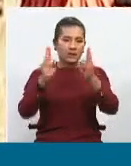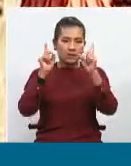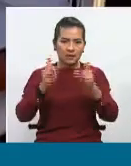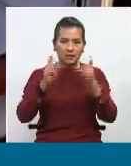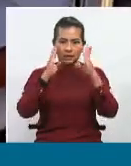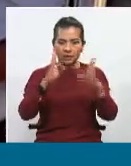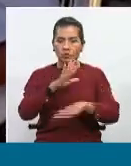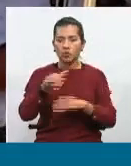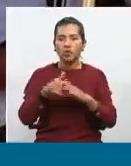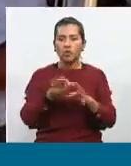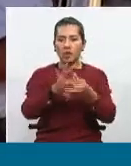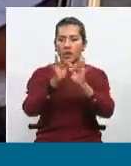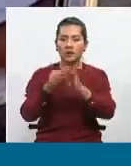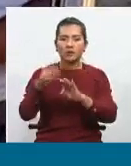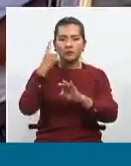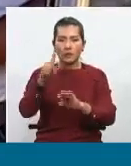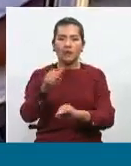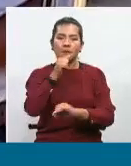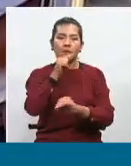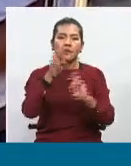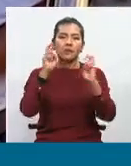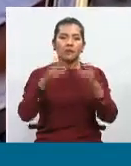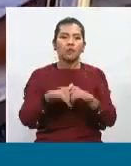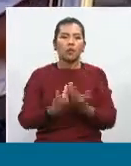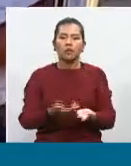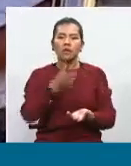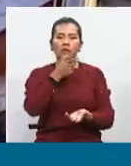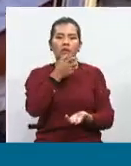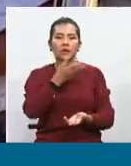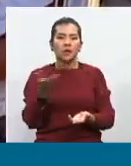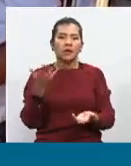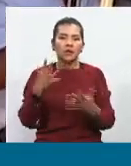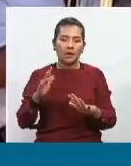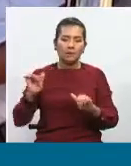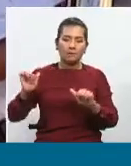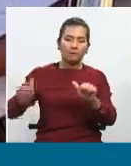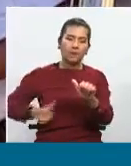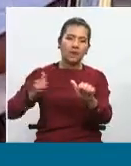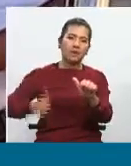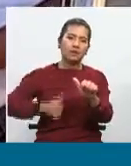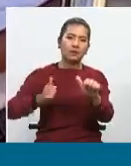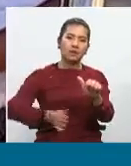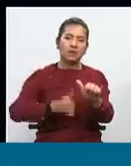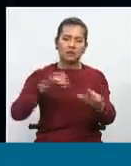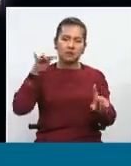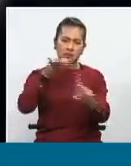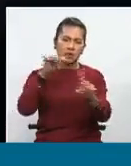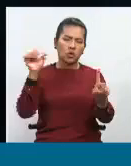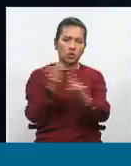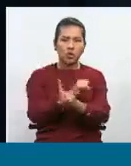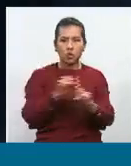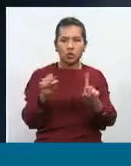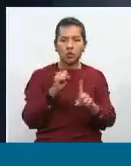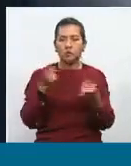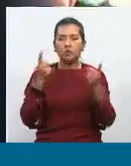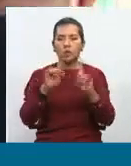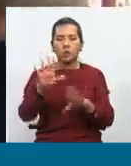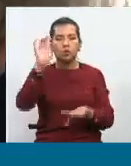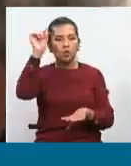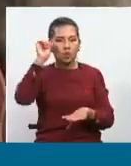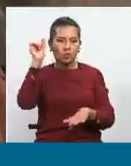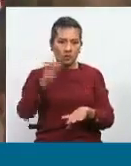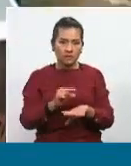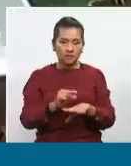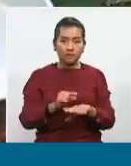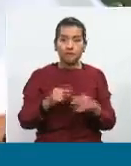la reparación integral, particularmente de quienes han sido perseguidos, torturados en el gobierno de facto. Y